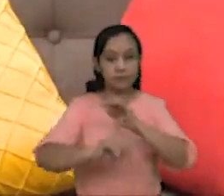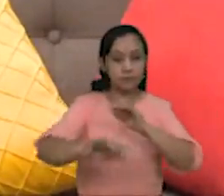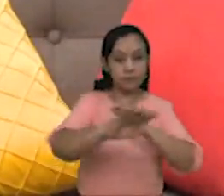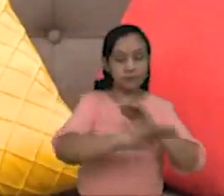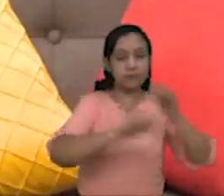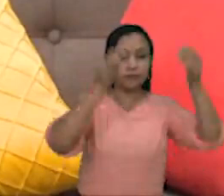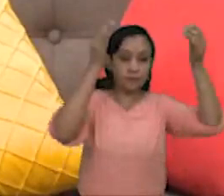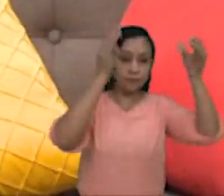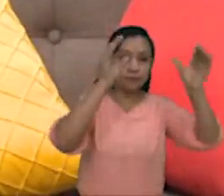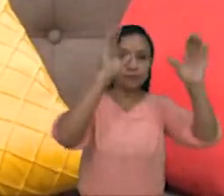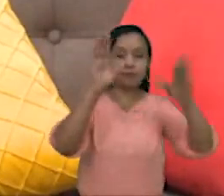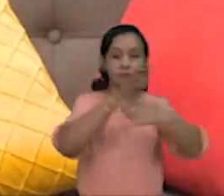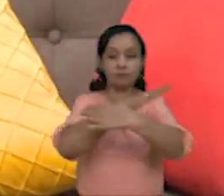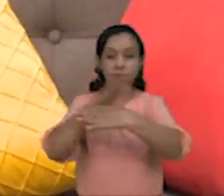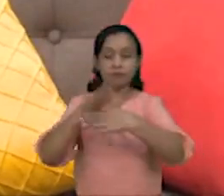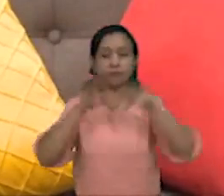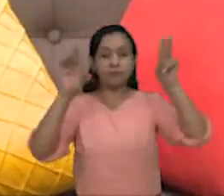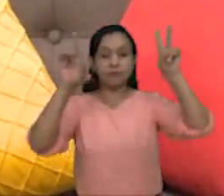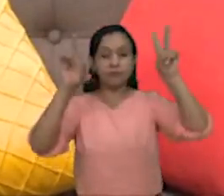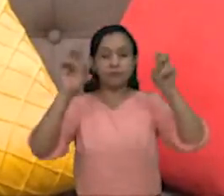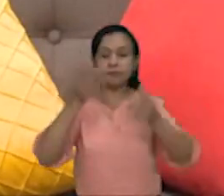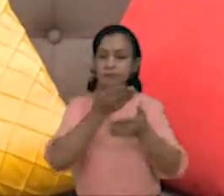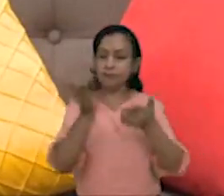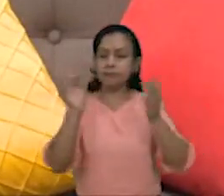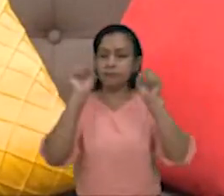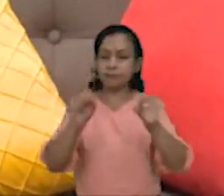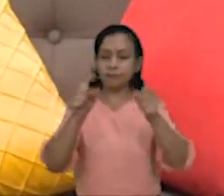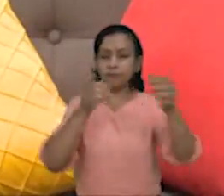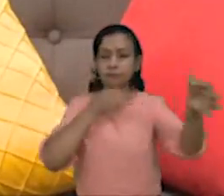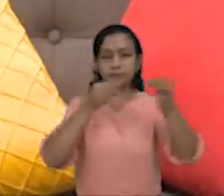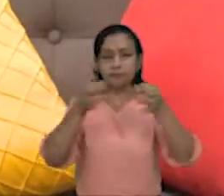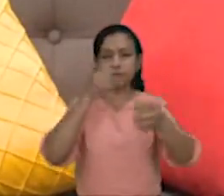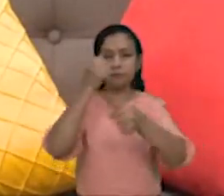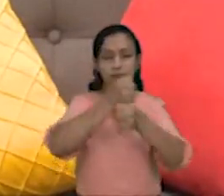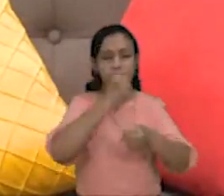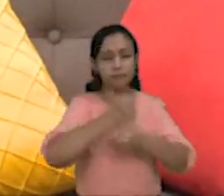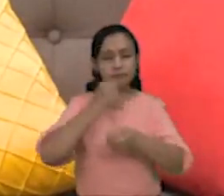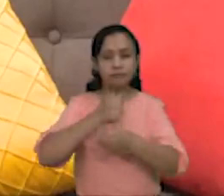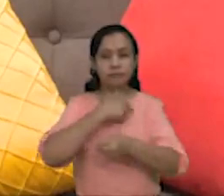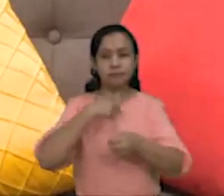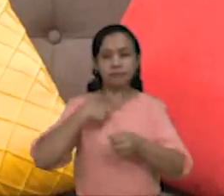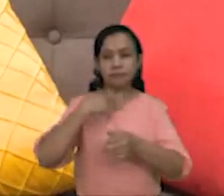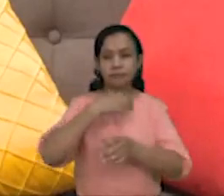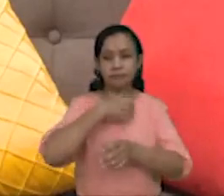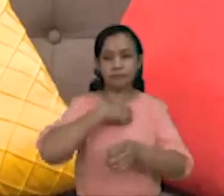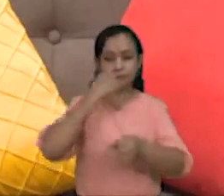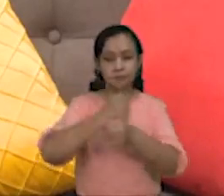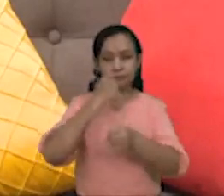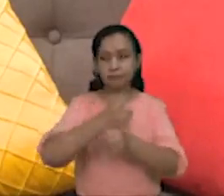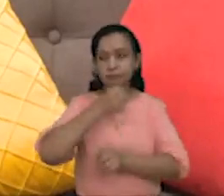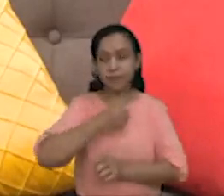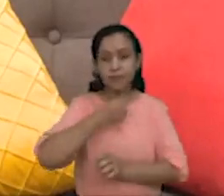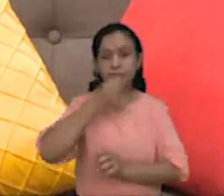lo cultural. ¿Qué podrían ustedes destacar en cuanto a esta labor, al papel que juega el periodista en